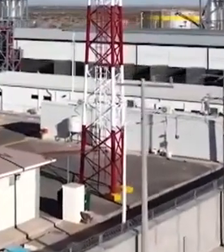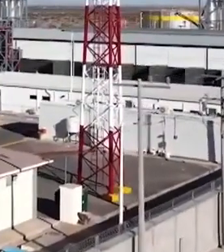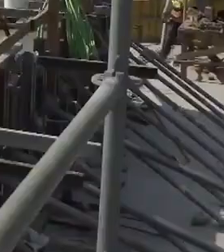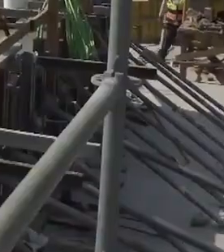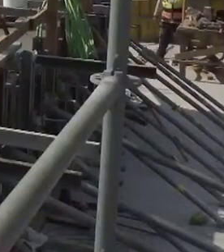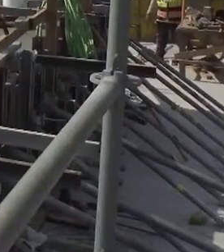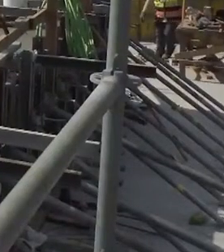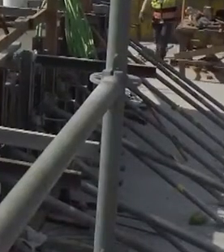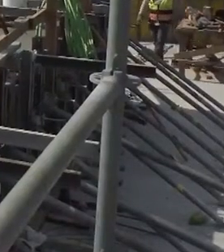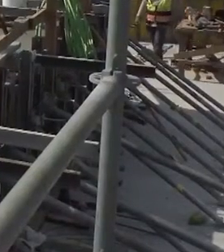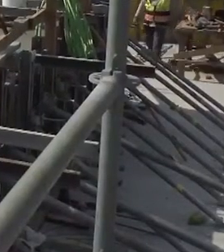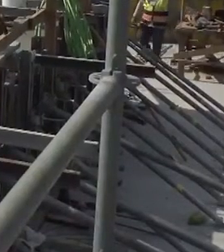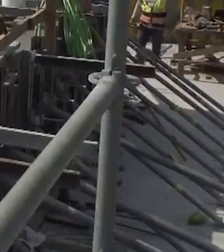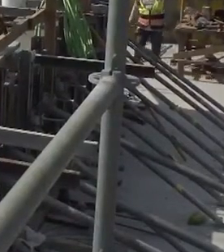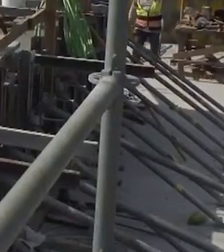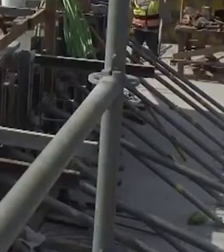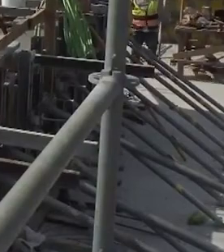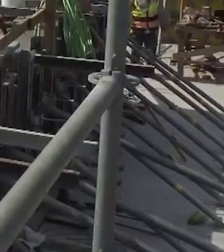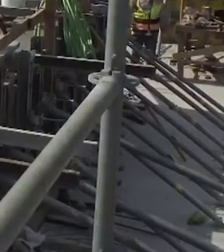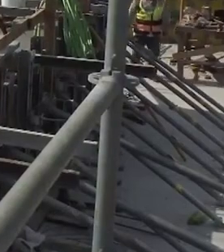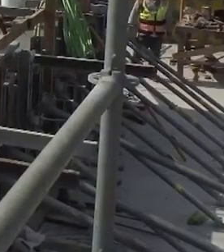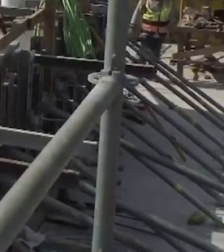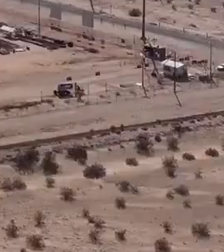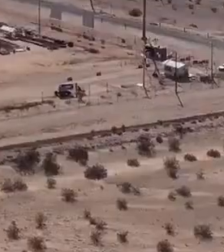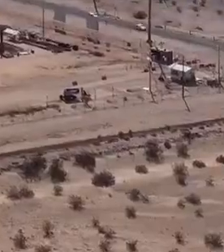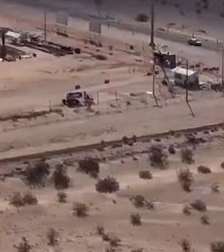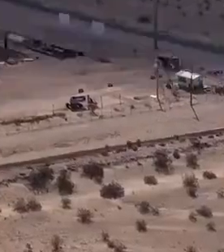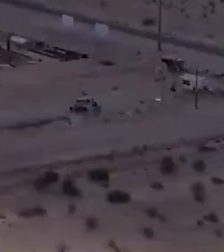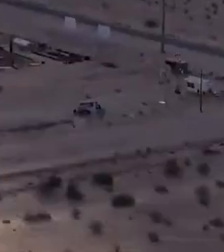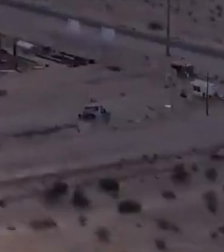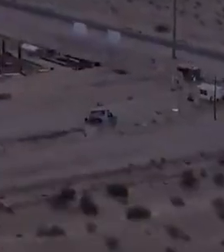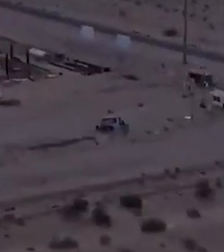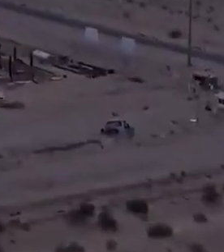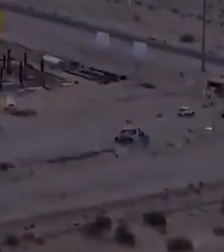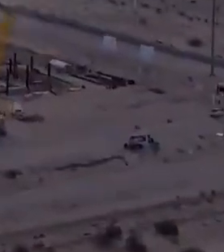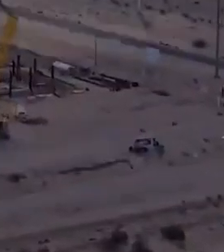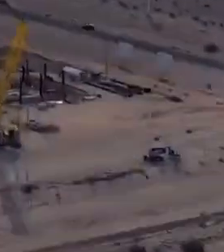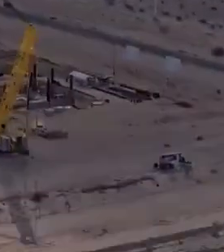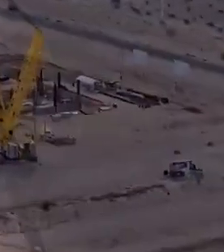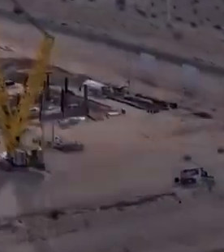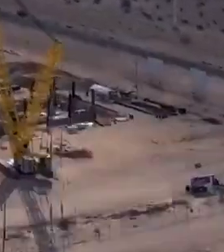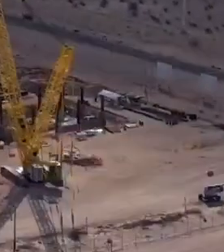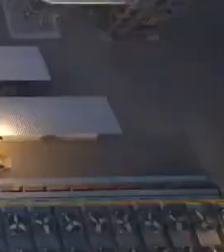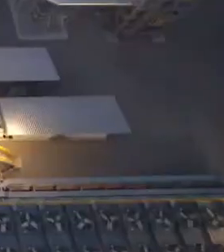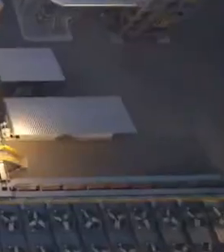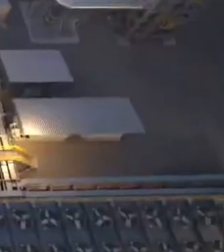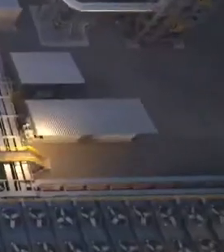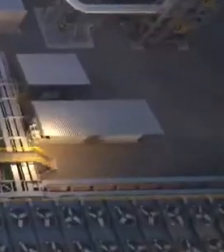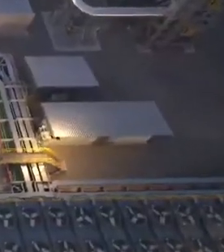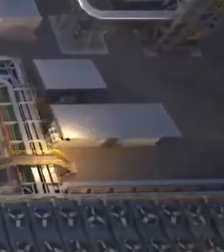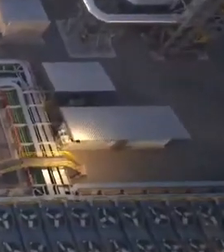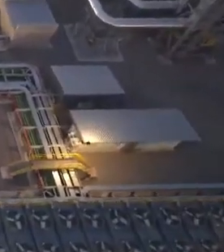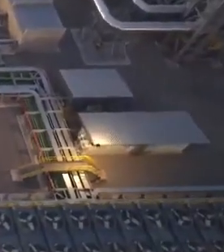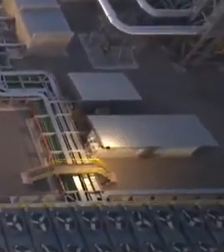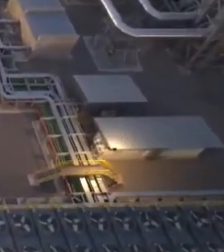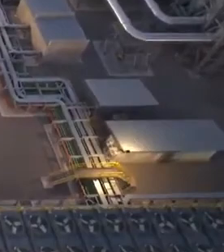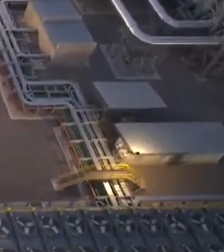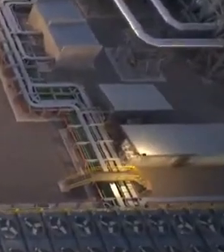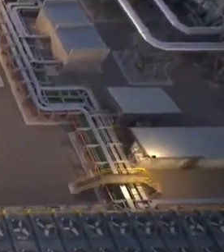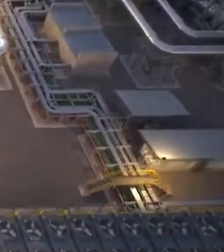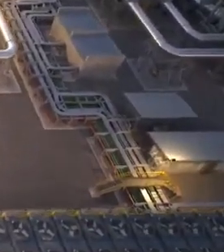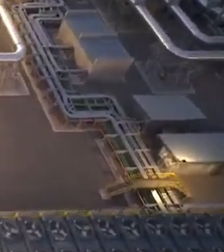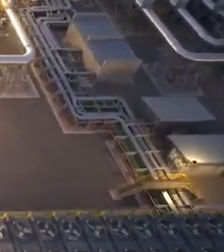los proyectos se inaugurarán en 2024. Con estas acciones y el fortalecimiento del gobierno federal, se cumple con el